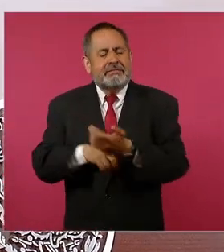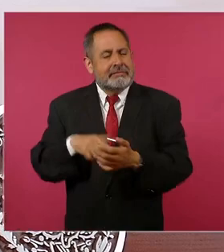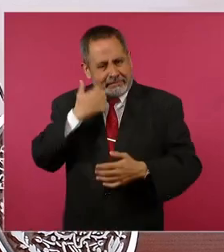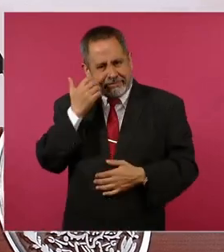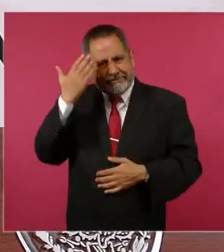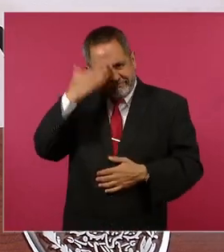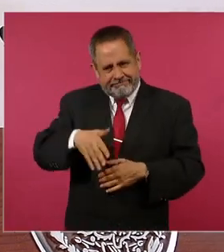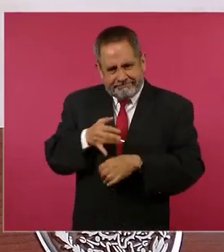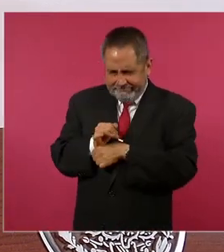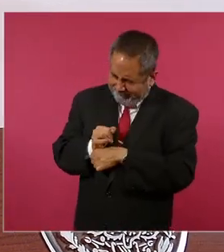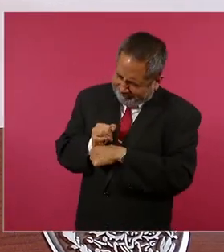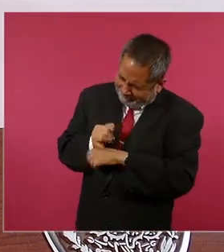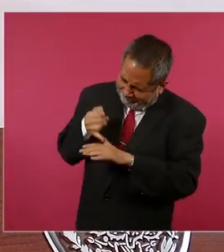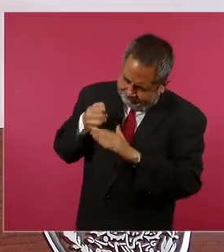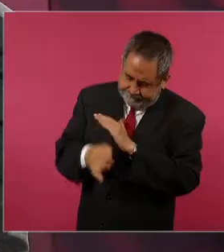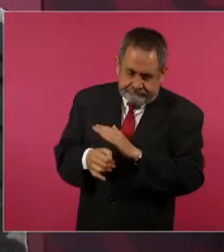la